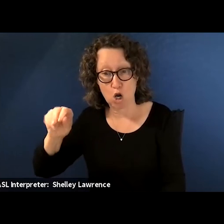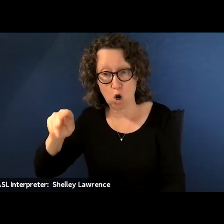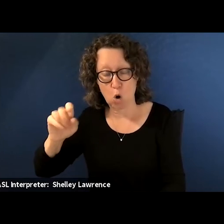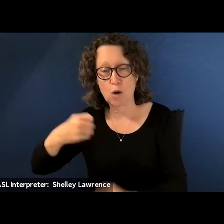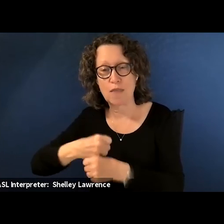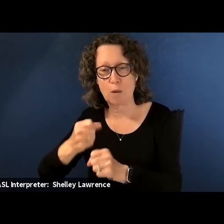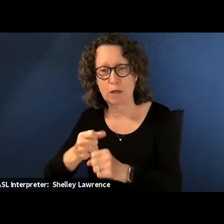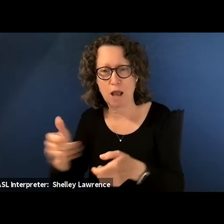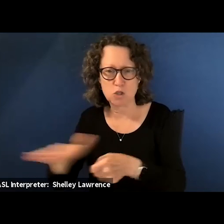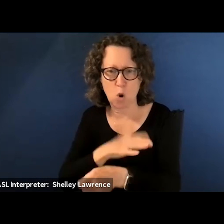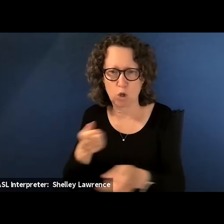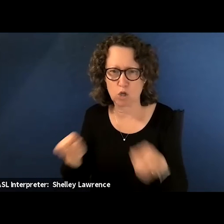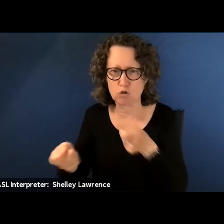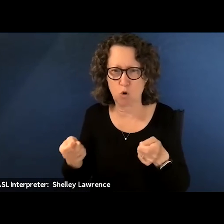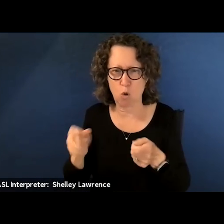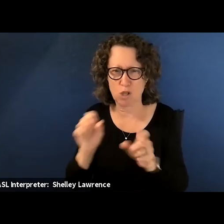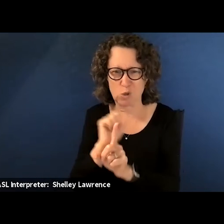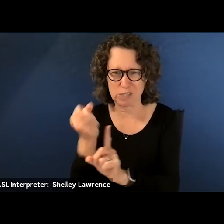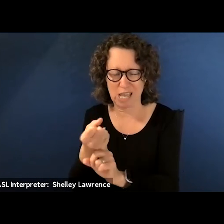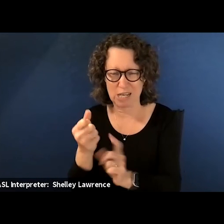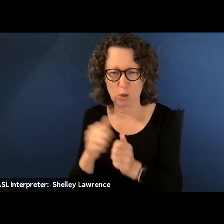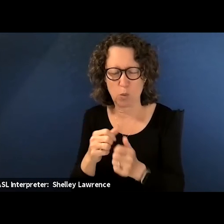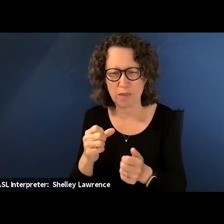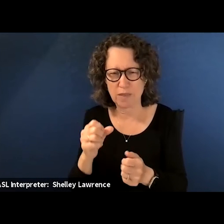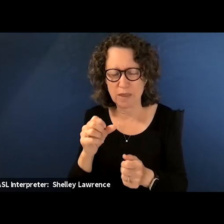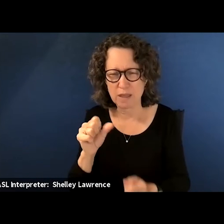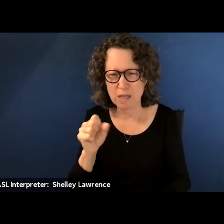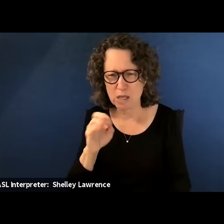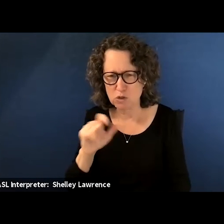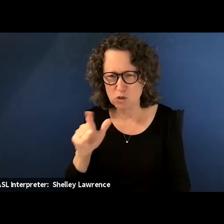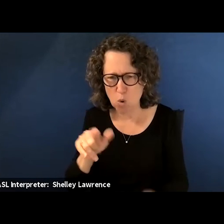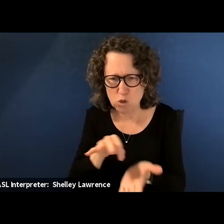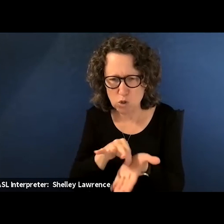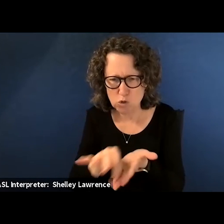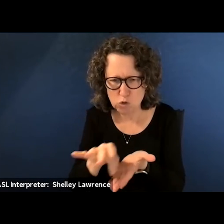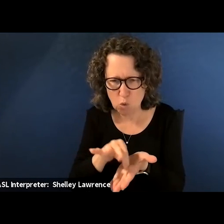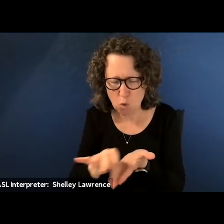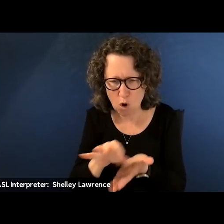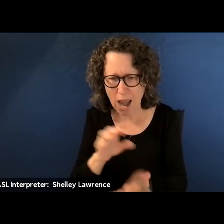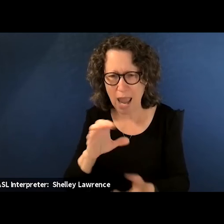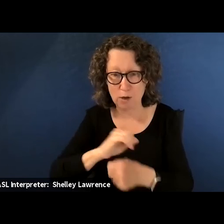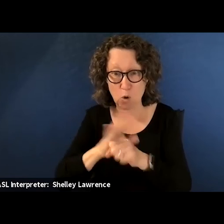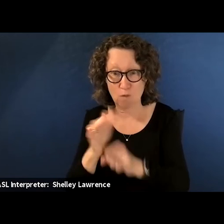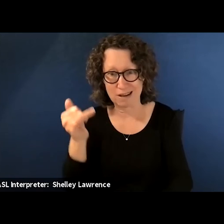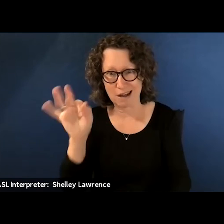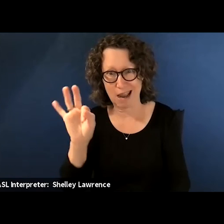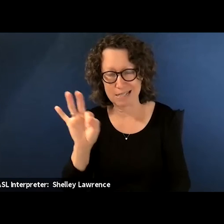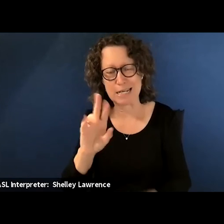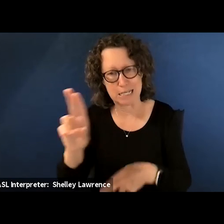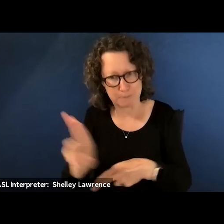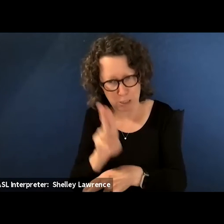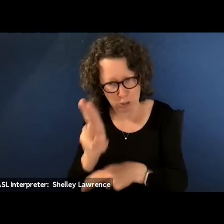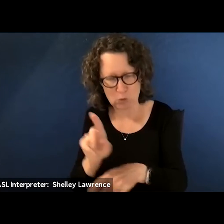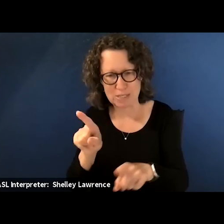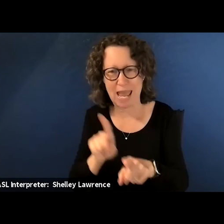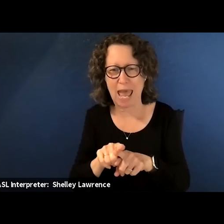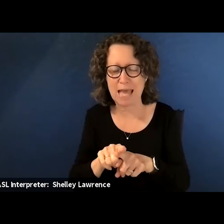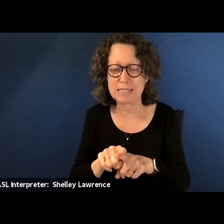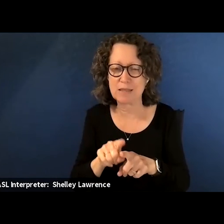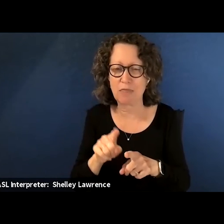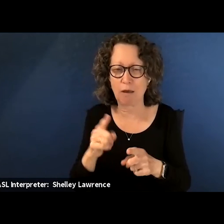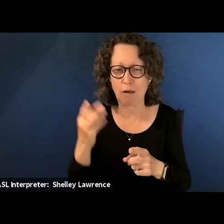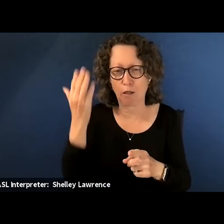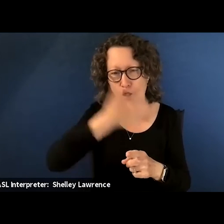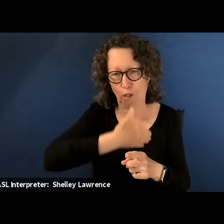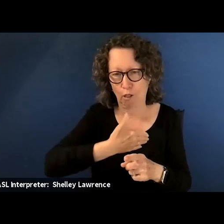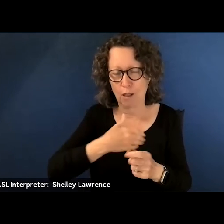de la humanidad. Ustedes quieren controlar a la sociedad y el COVID-19 se está